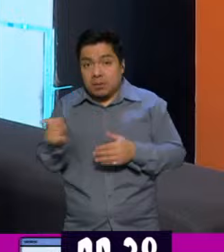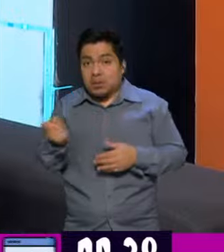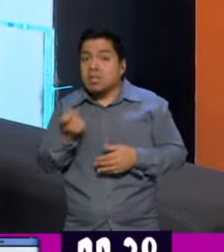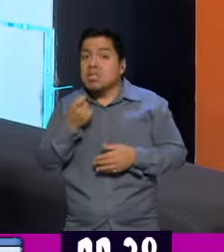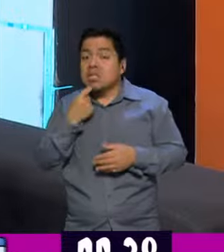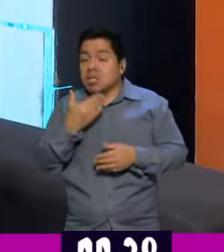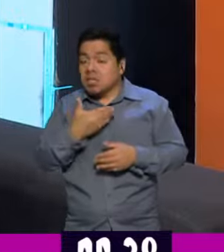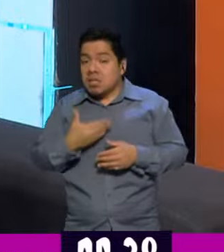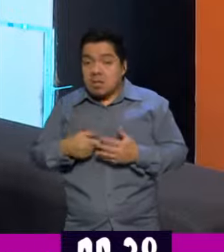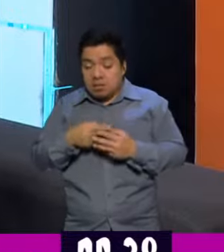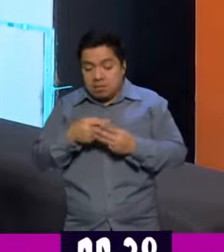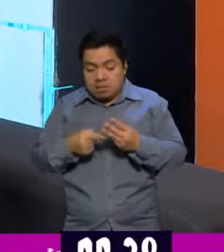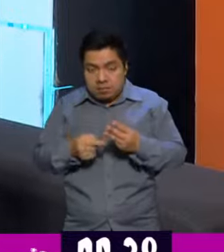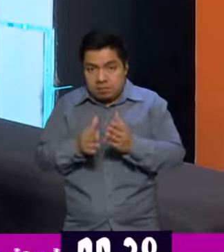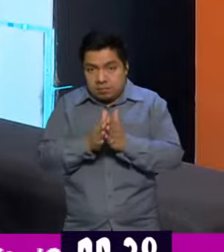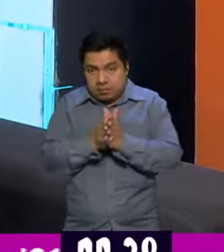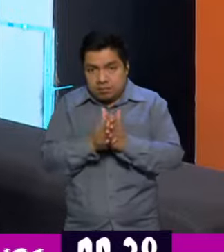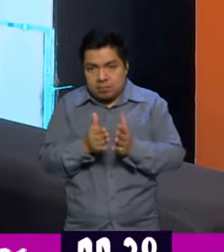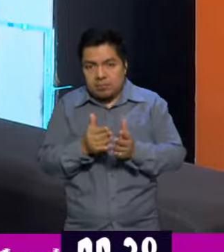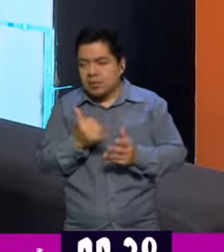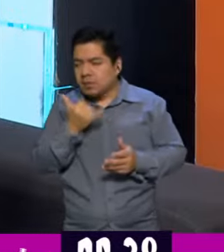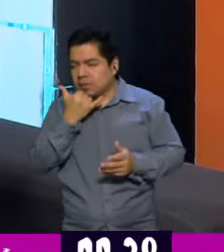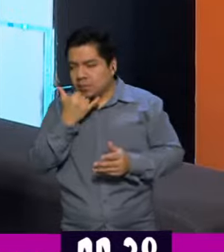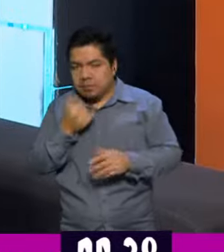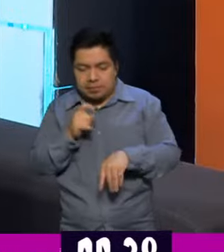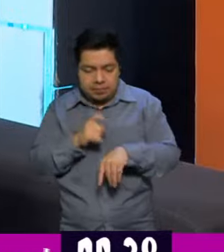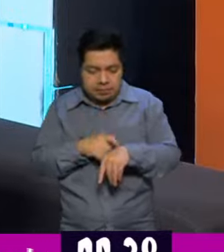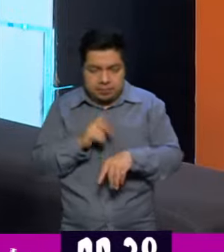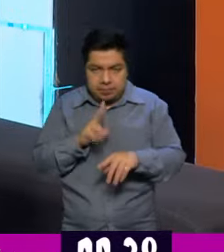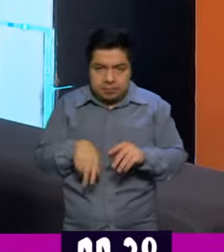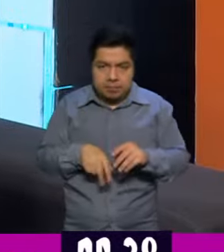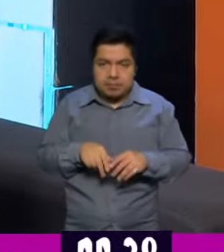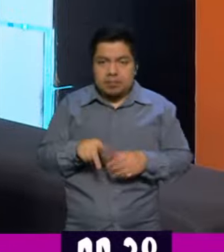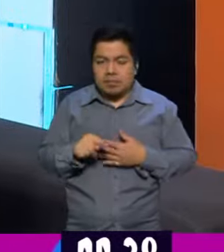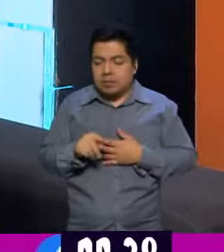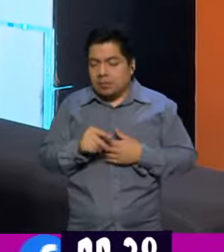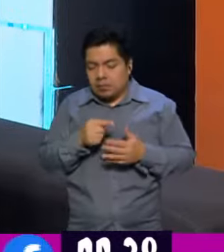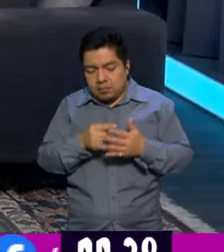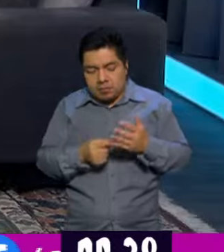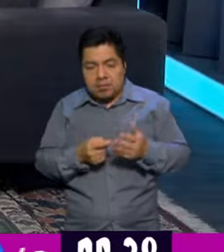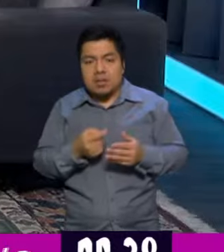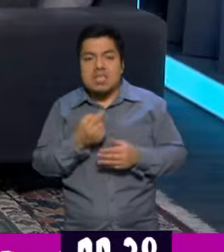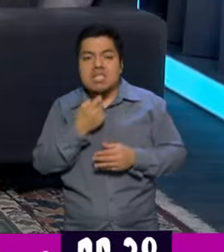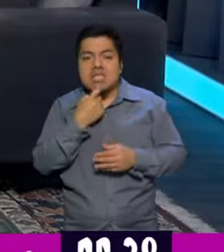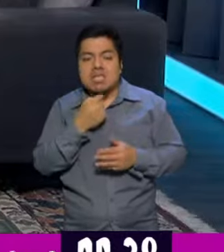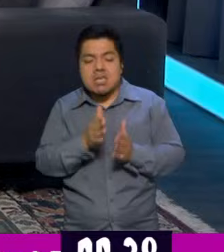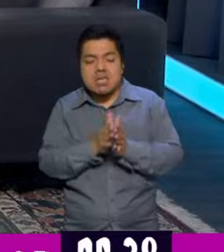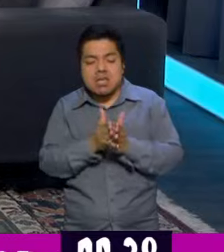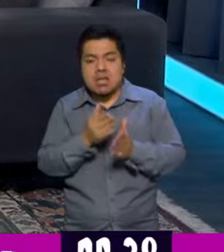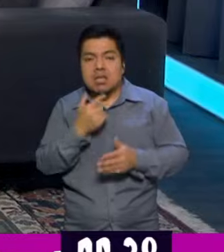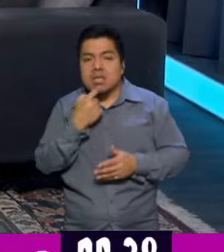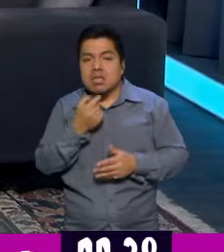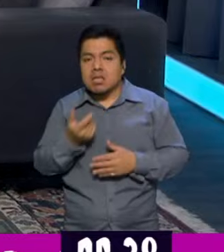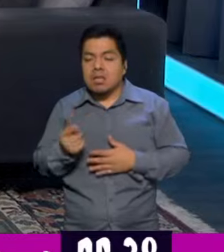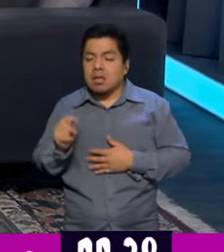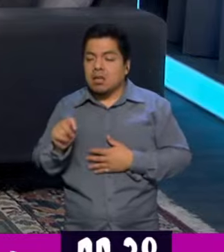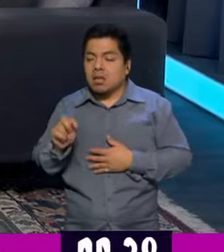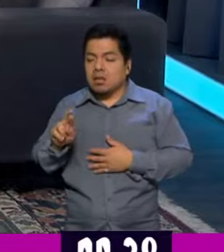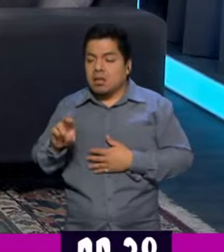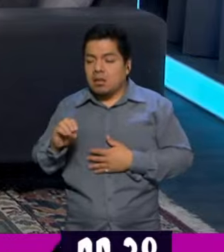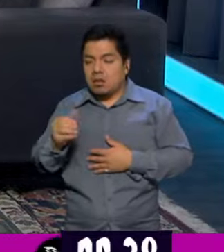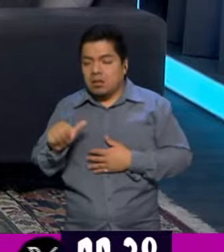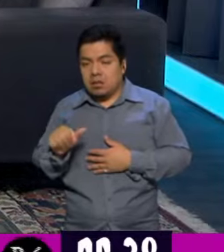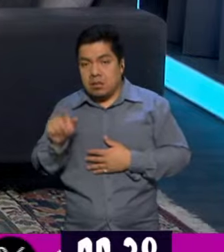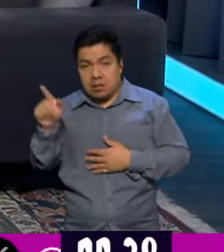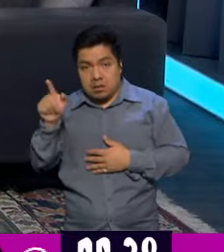una de las tesis del libro, ya me voy, pero rápidamente. La tesis del libro es que López Obrador fue el caballo de Troya del cártel de